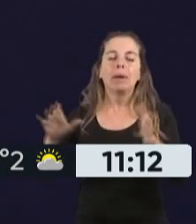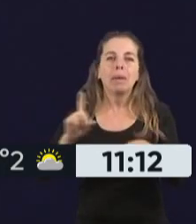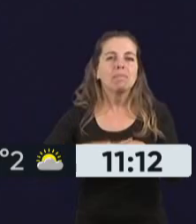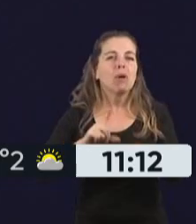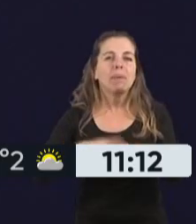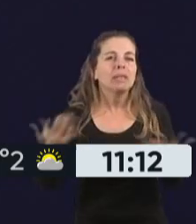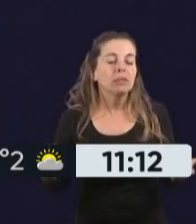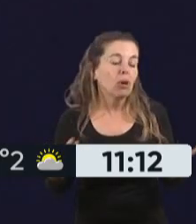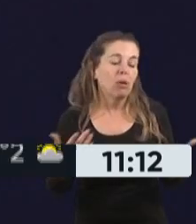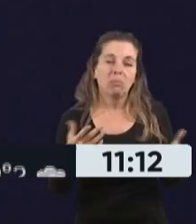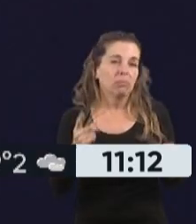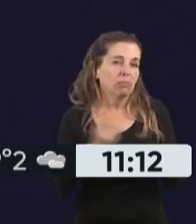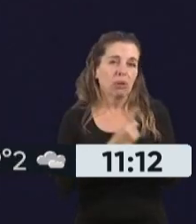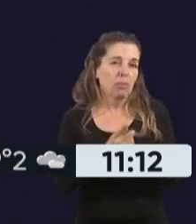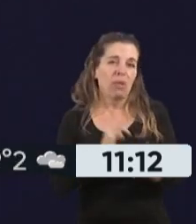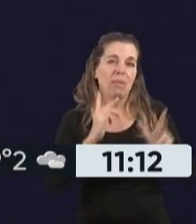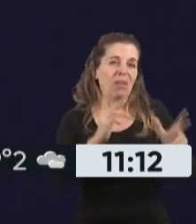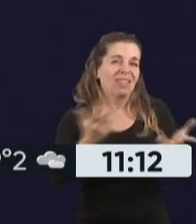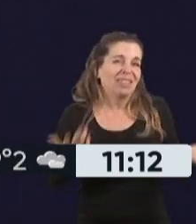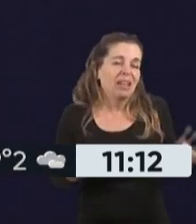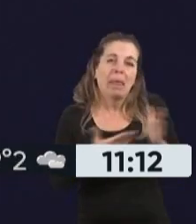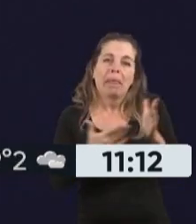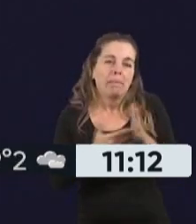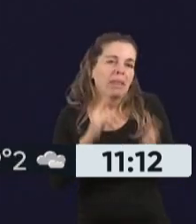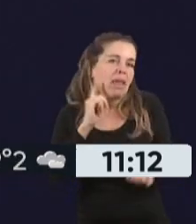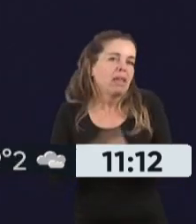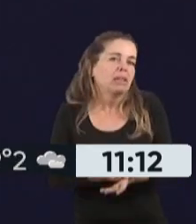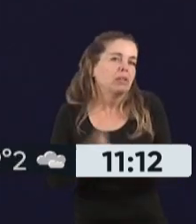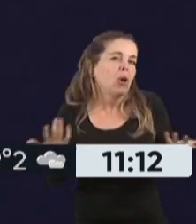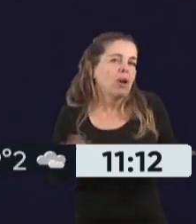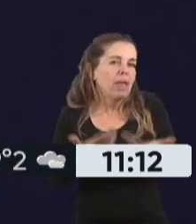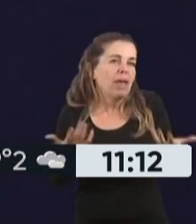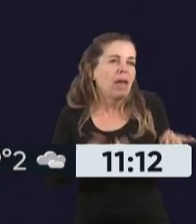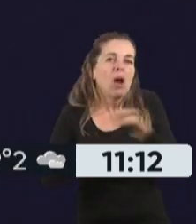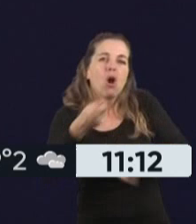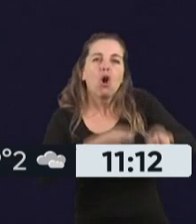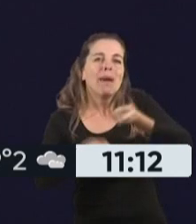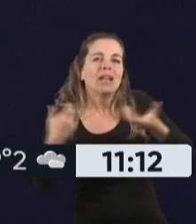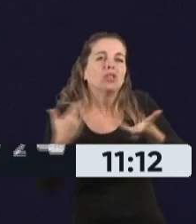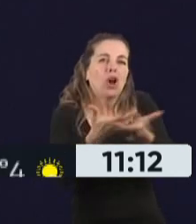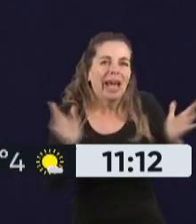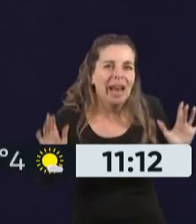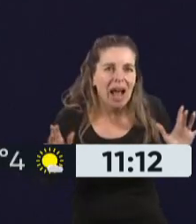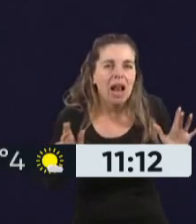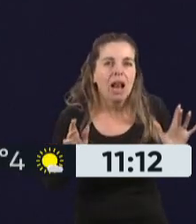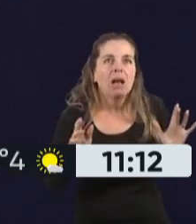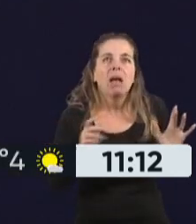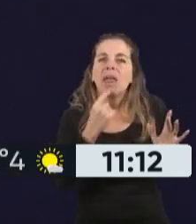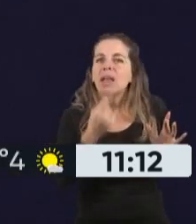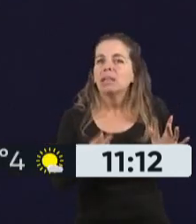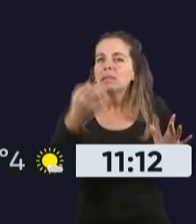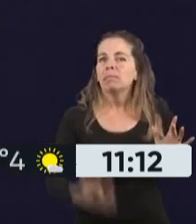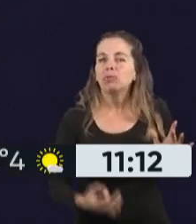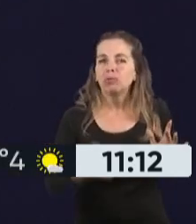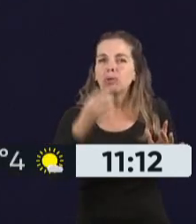nosotros dependemos de muchas decisiones que son libres de la gente, del mercado. Entonces, especificar una fecha de levantamiento